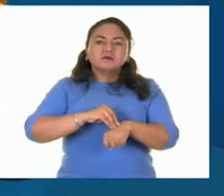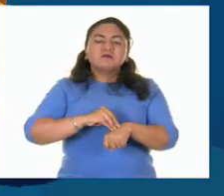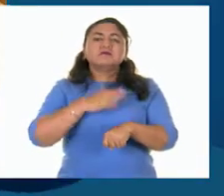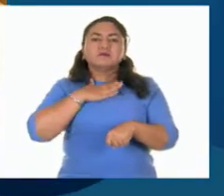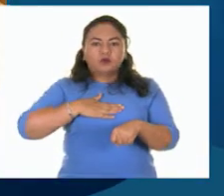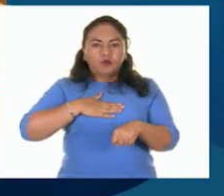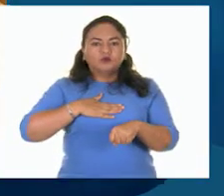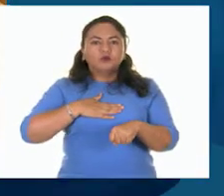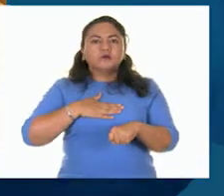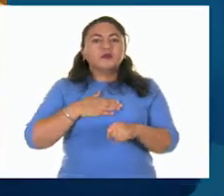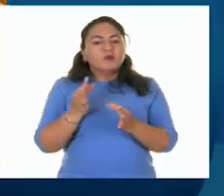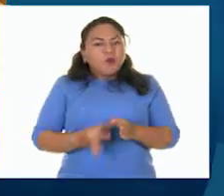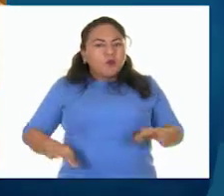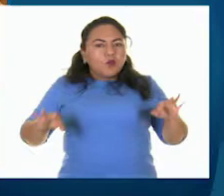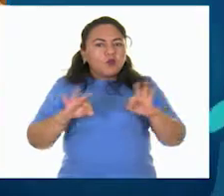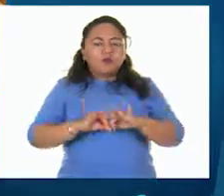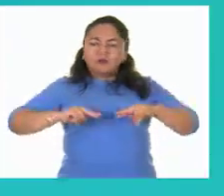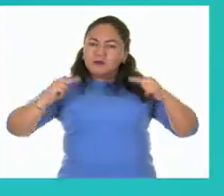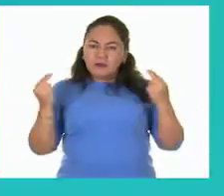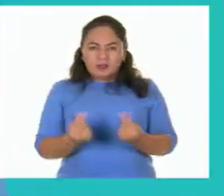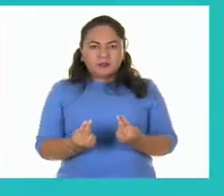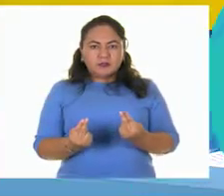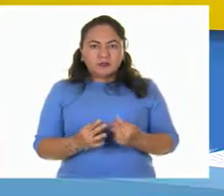tan trascendente y tan indispensable.